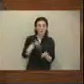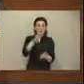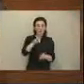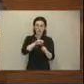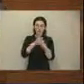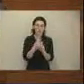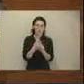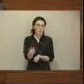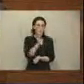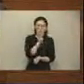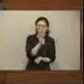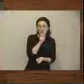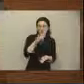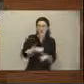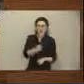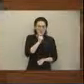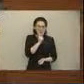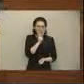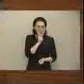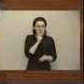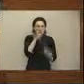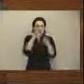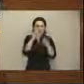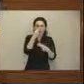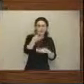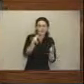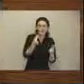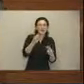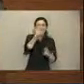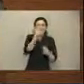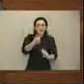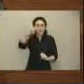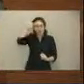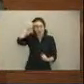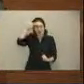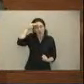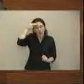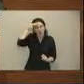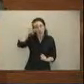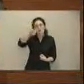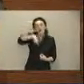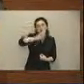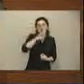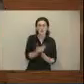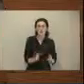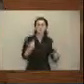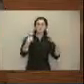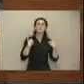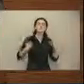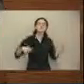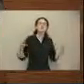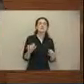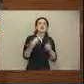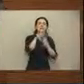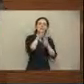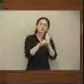crítico, porque además es que es un momento crítico en la atención pública a la salud mental, lo que nosotros nos compete en este momento son los